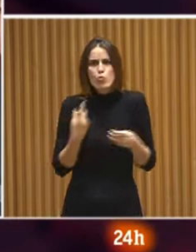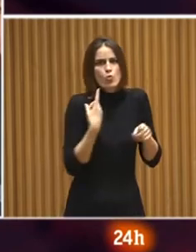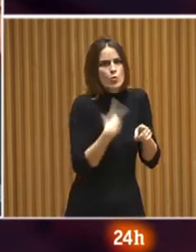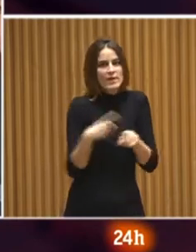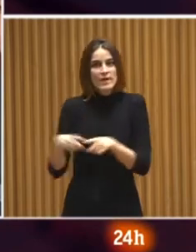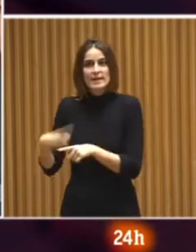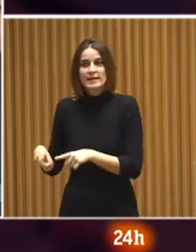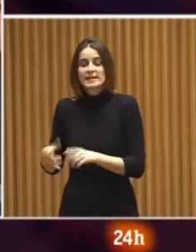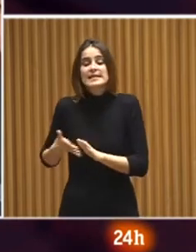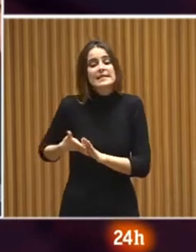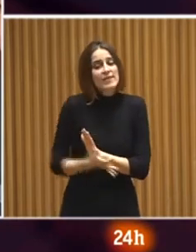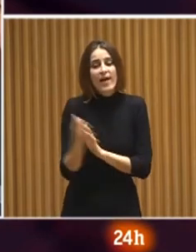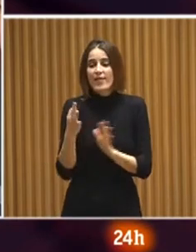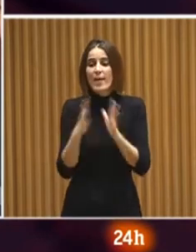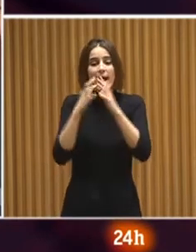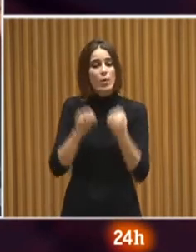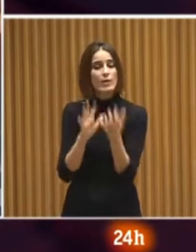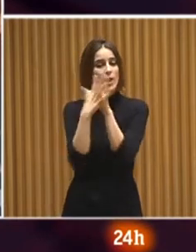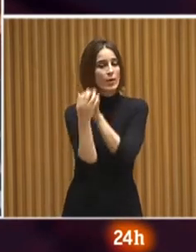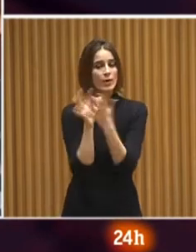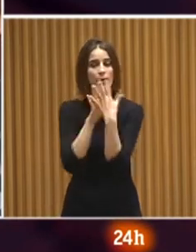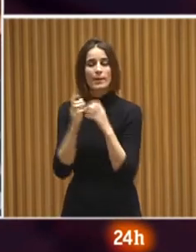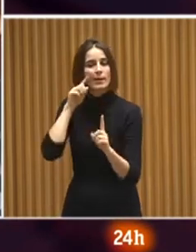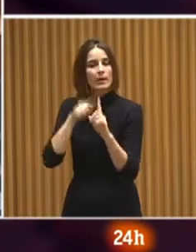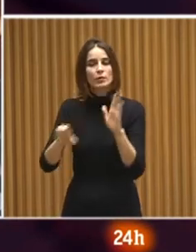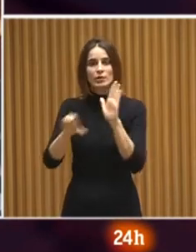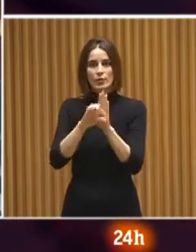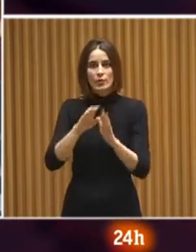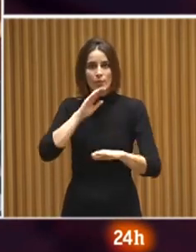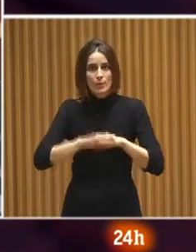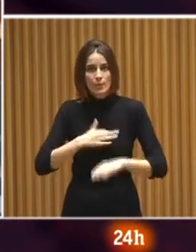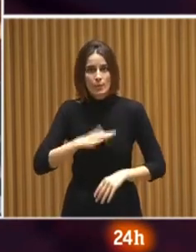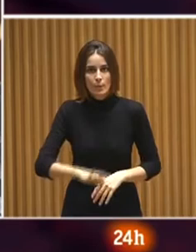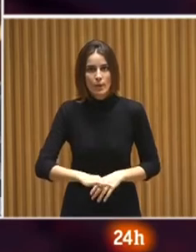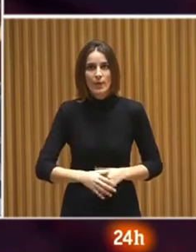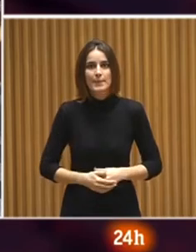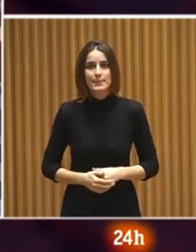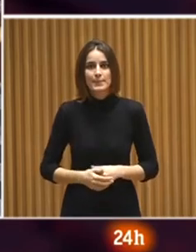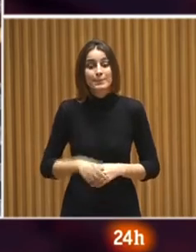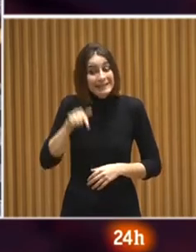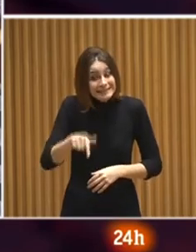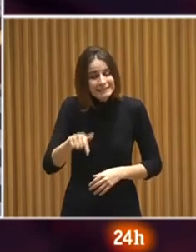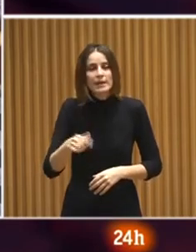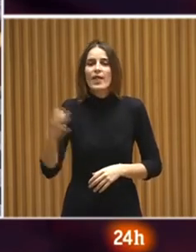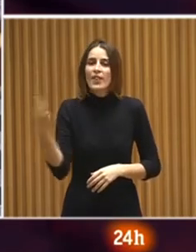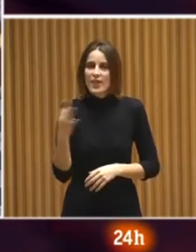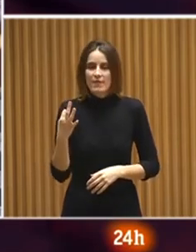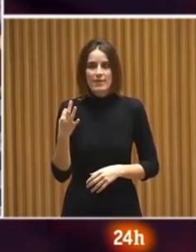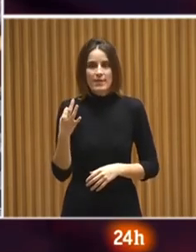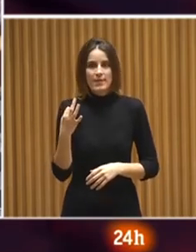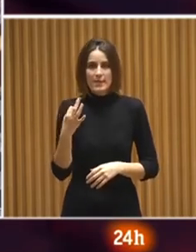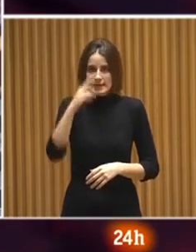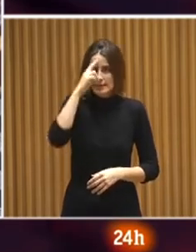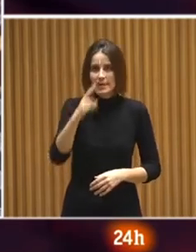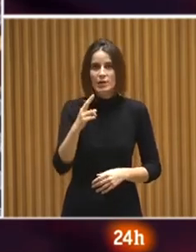posible. En este contexto, las exigencias de respeto, diálogo y responsabilidad son